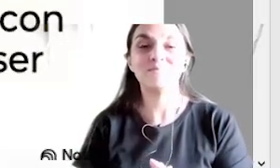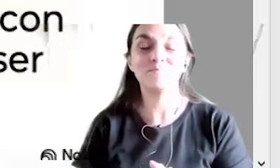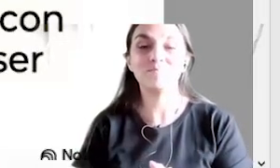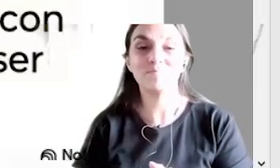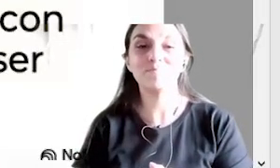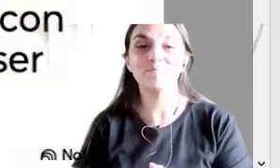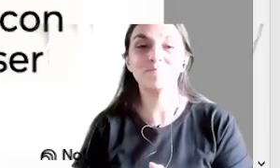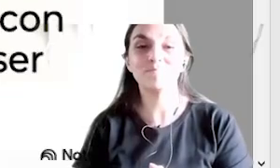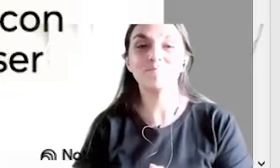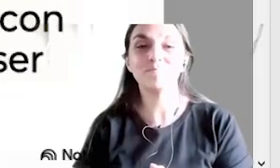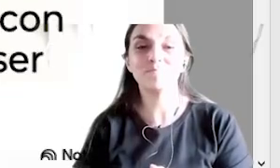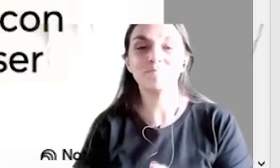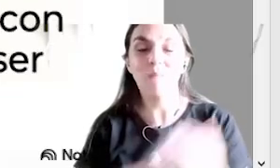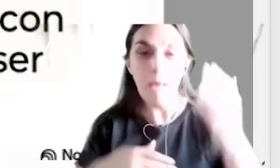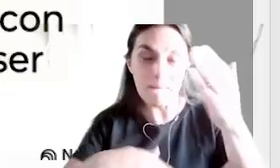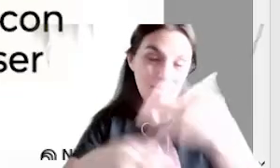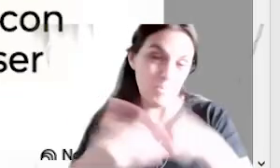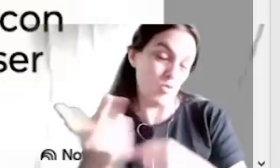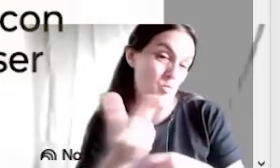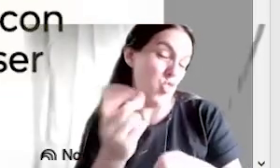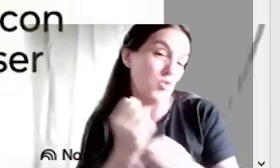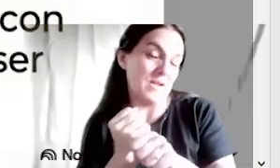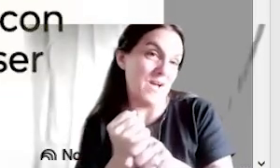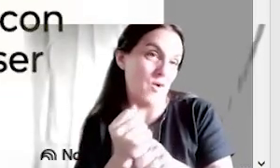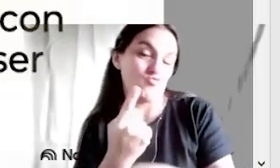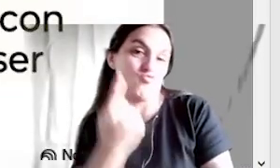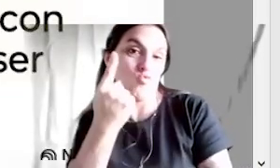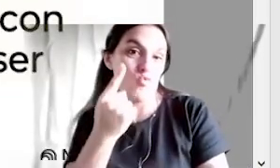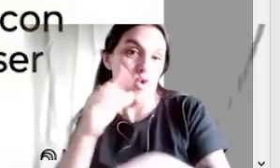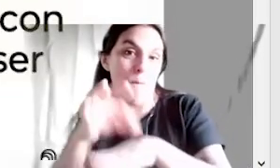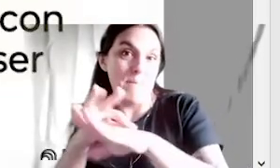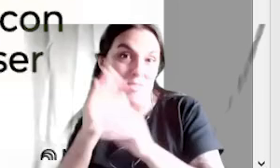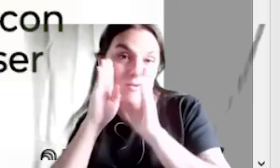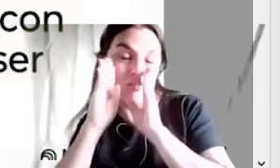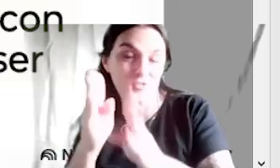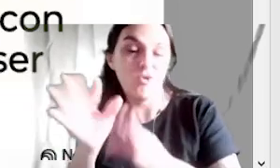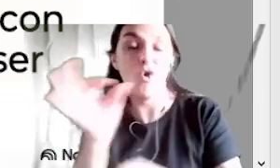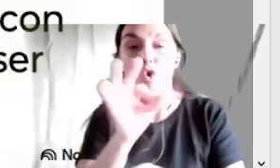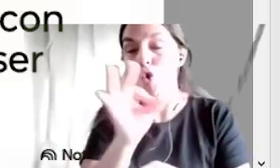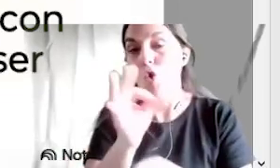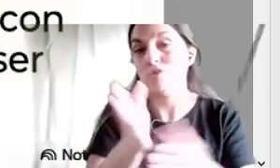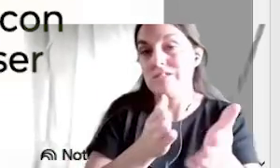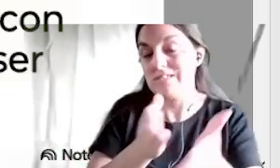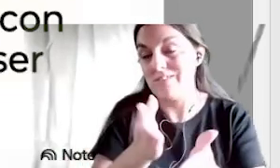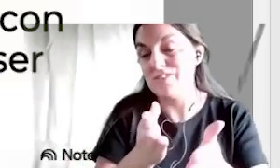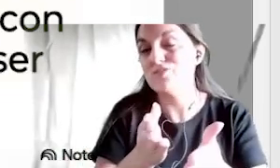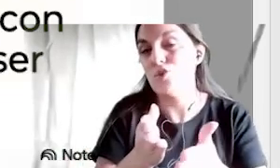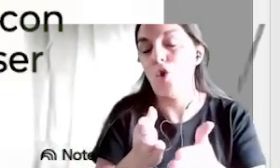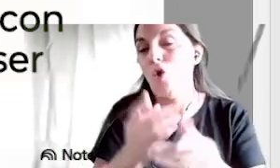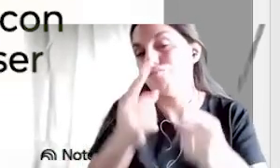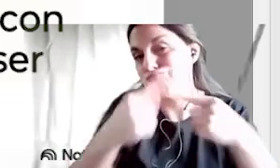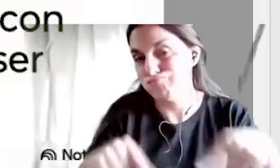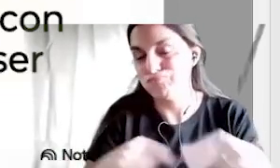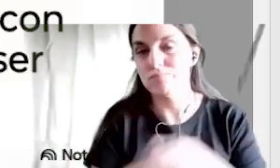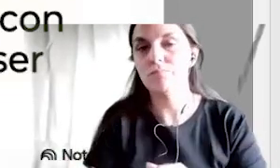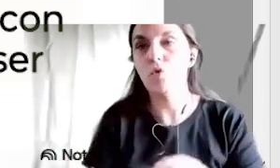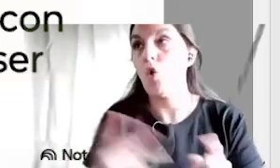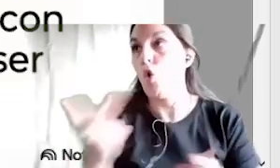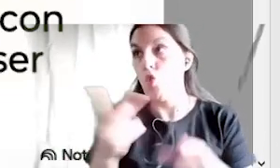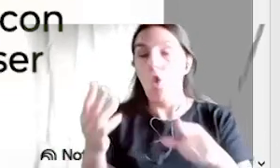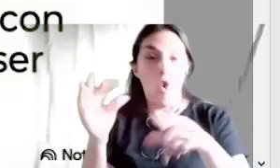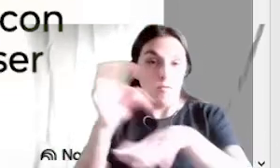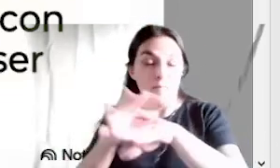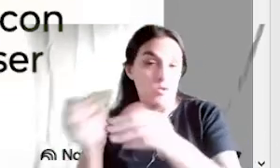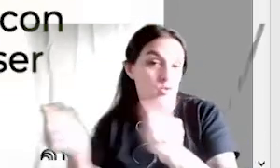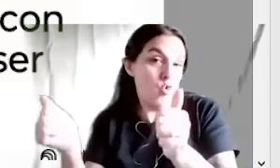se está ampliando y se está ejerciendo el comercio. O, por ejemplo, dos médicos brindan sus servicios y directamente